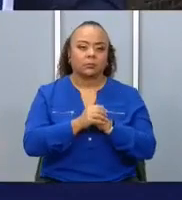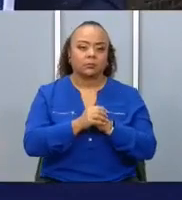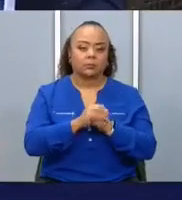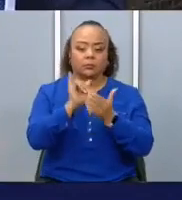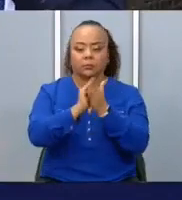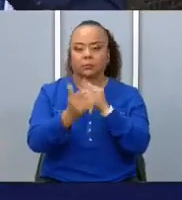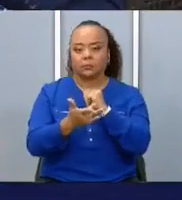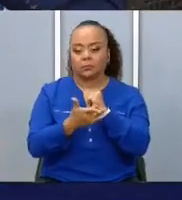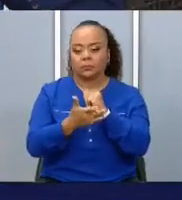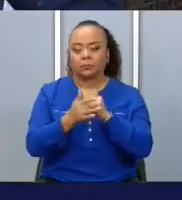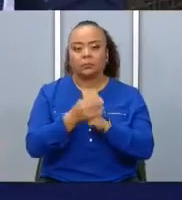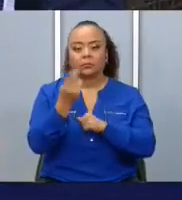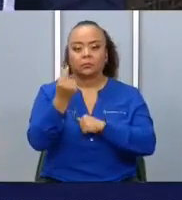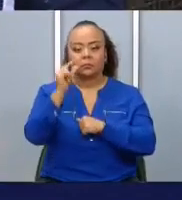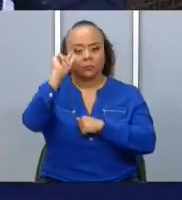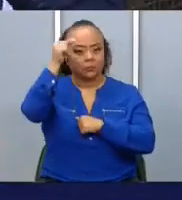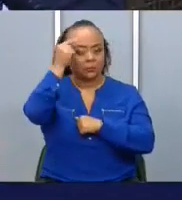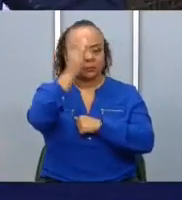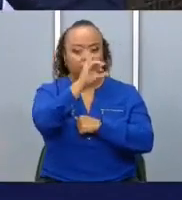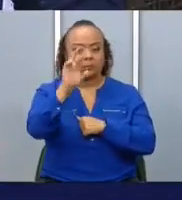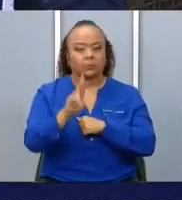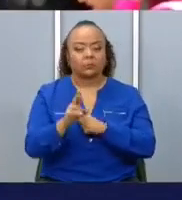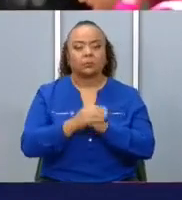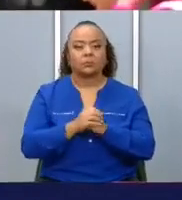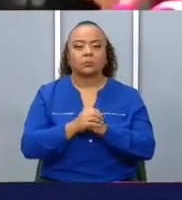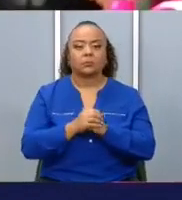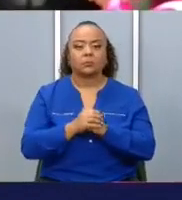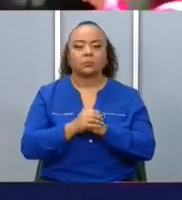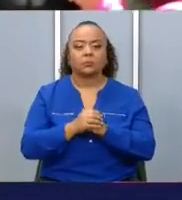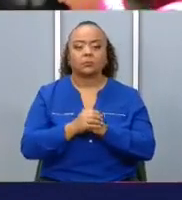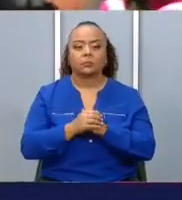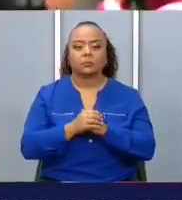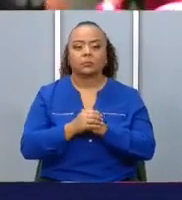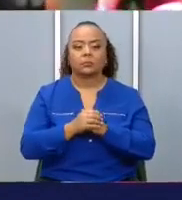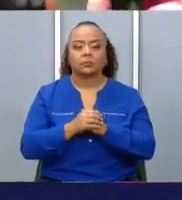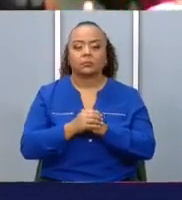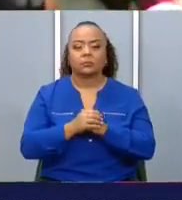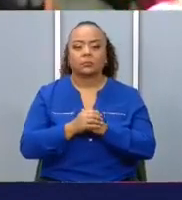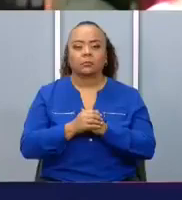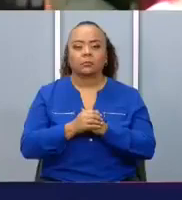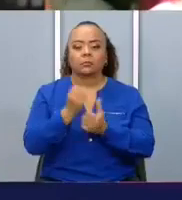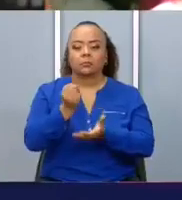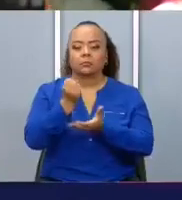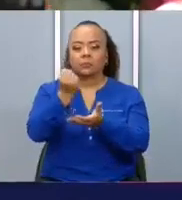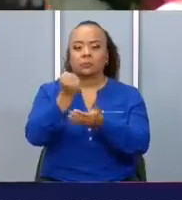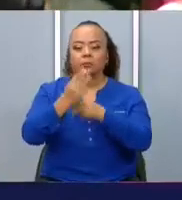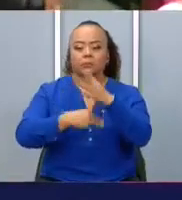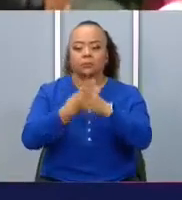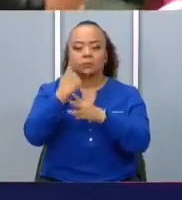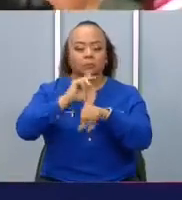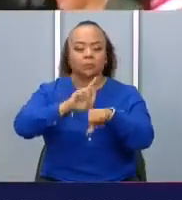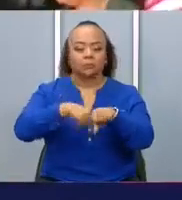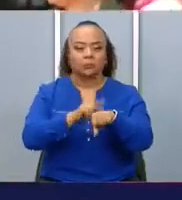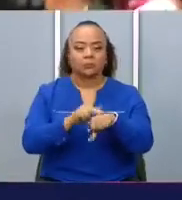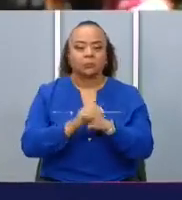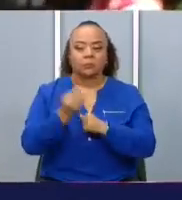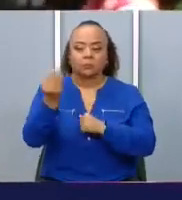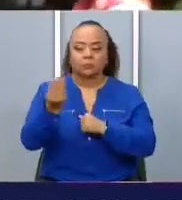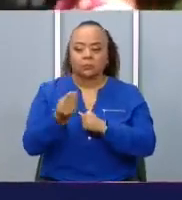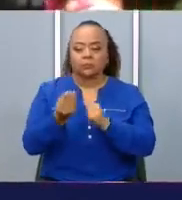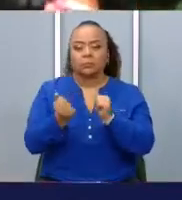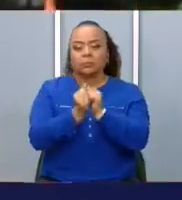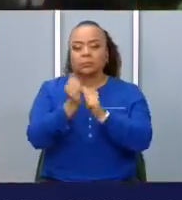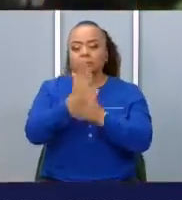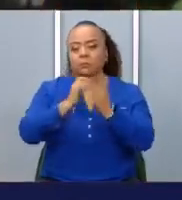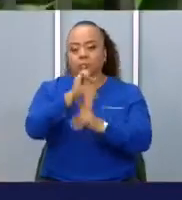esos técnicamente son dineros del gobierno de Costa Rica que son del fondo mundial para la naturaleza que nos lo dan bajo